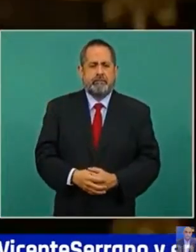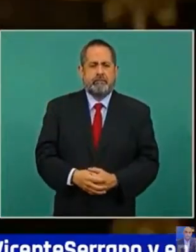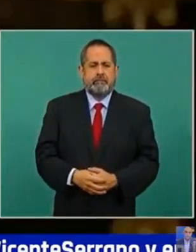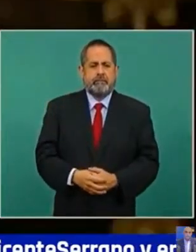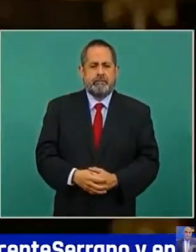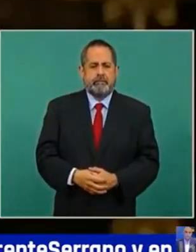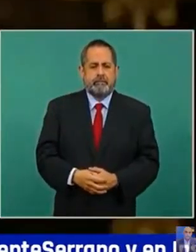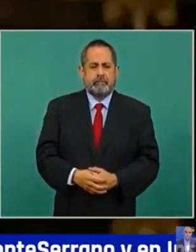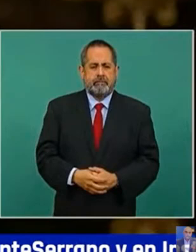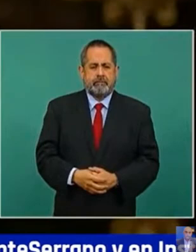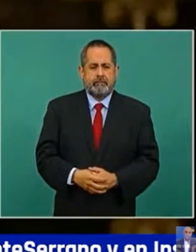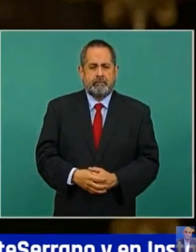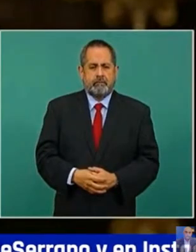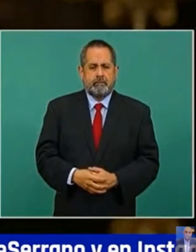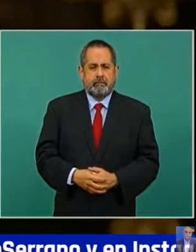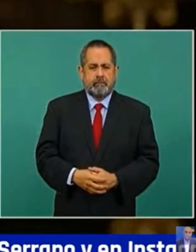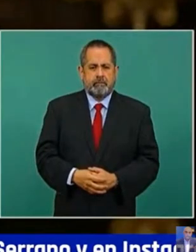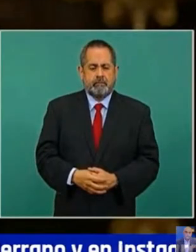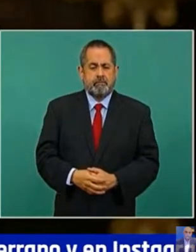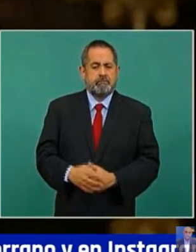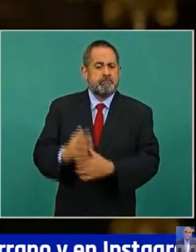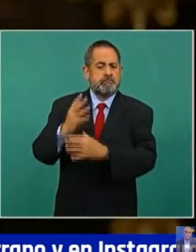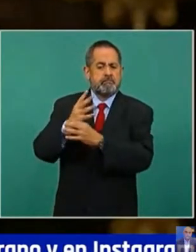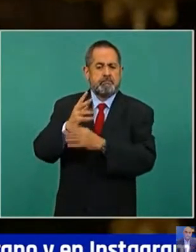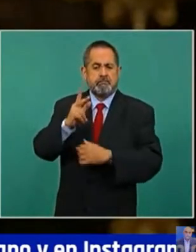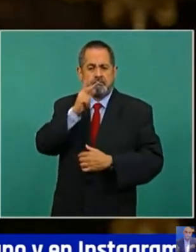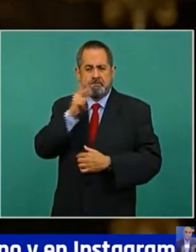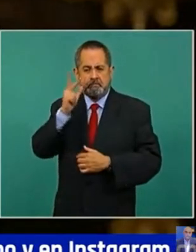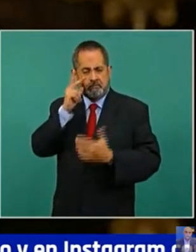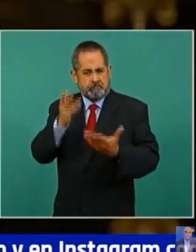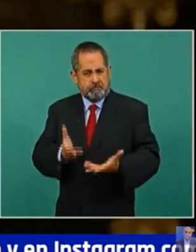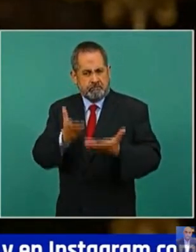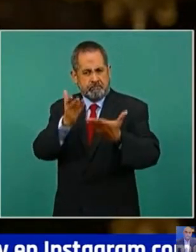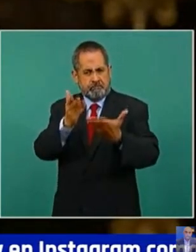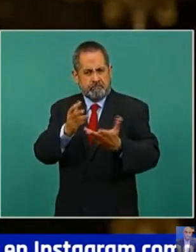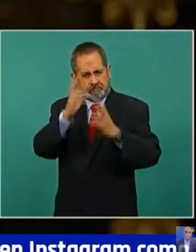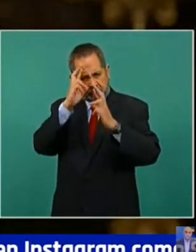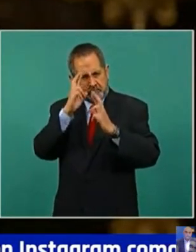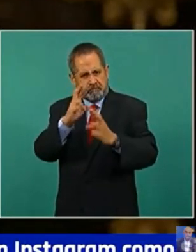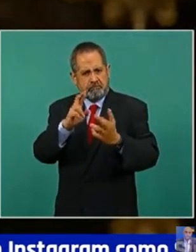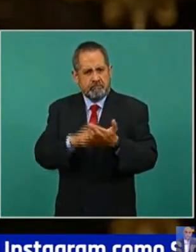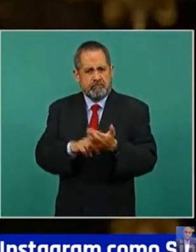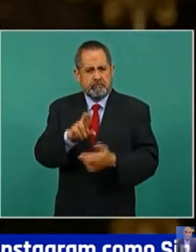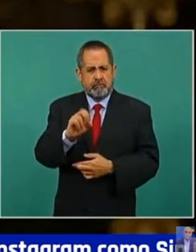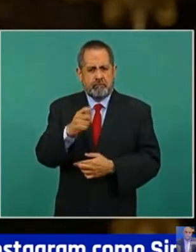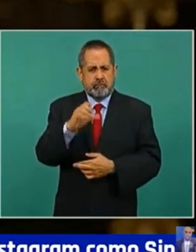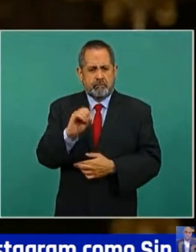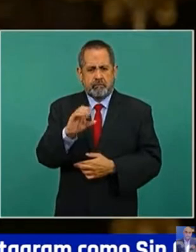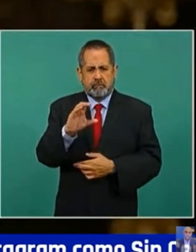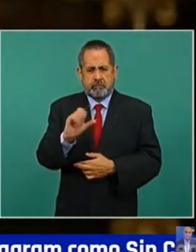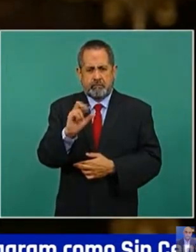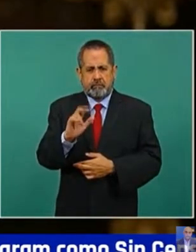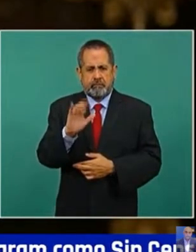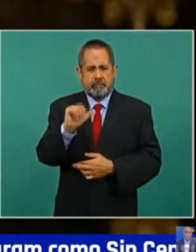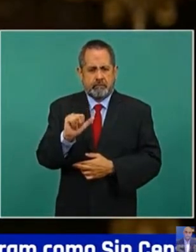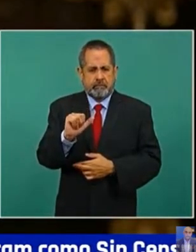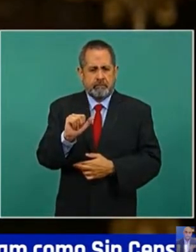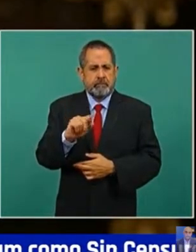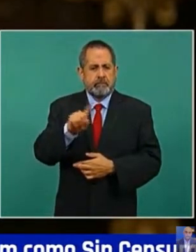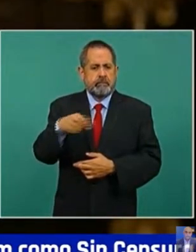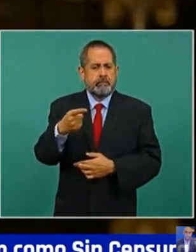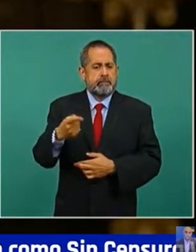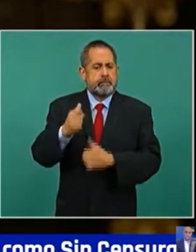Mensaje del Papa Francisco a su excelencia reverendísima Monseñor Rogelio Cabrera López, presidente